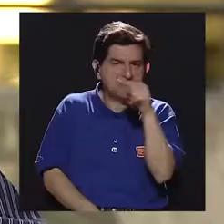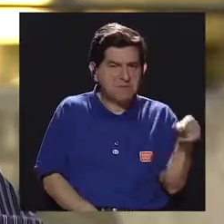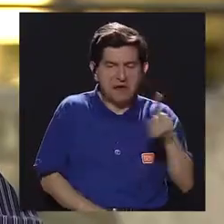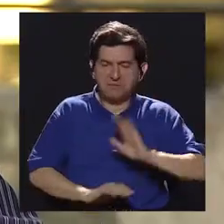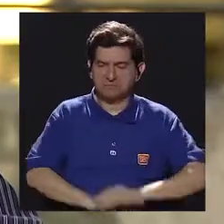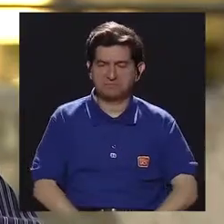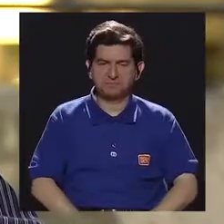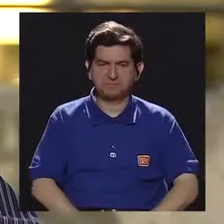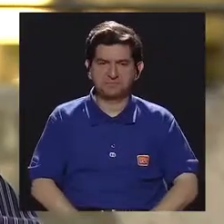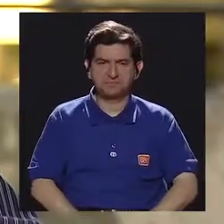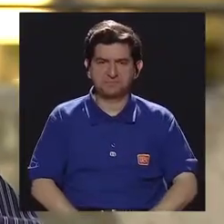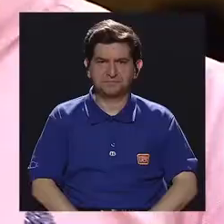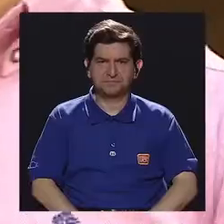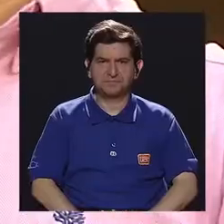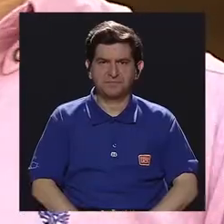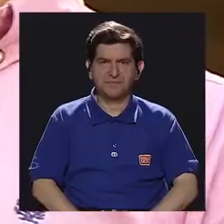removerlos.